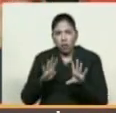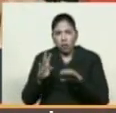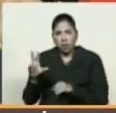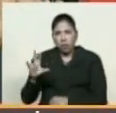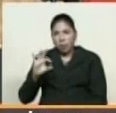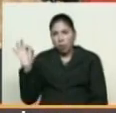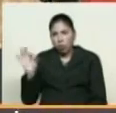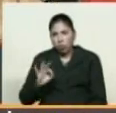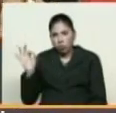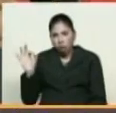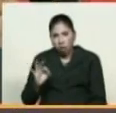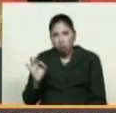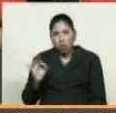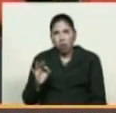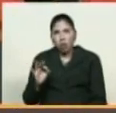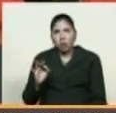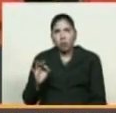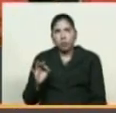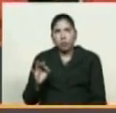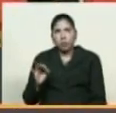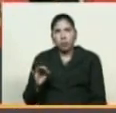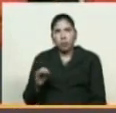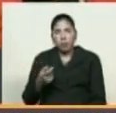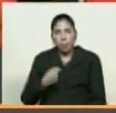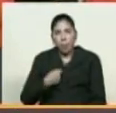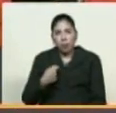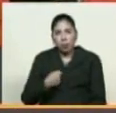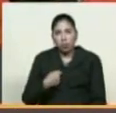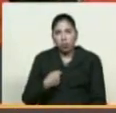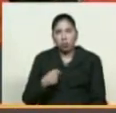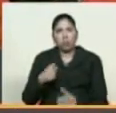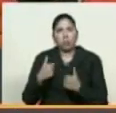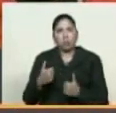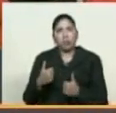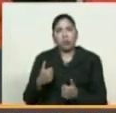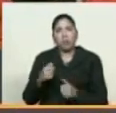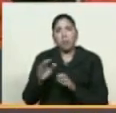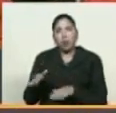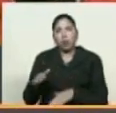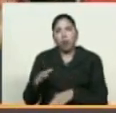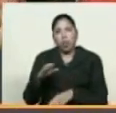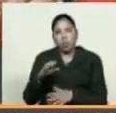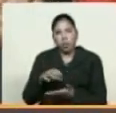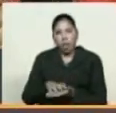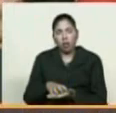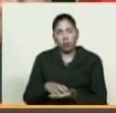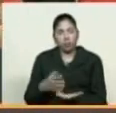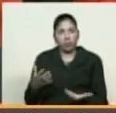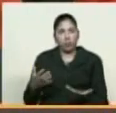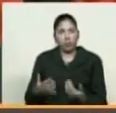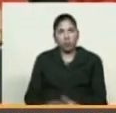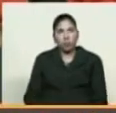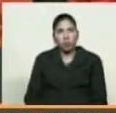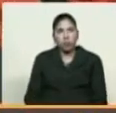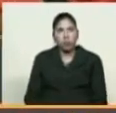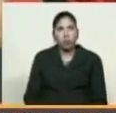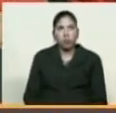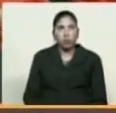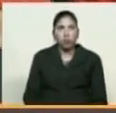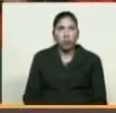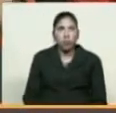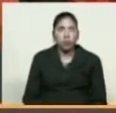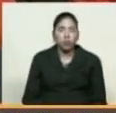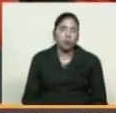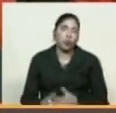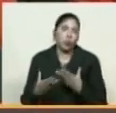de su población en posibilidad de ser pensionada y está pensionada por el Estado? A pesar de la guerra económica, que es un país que tiene crisis humanitaria,